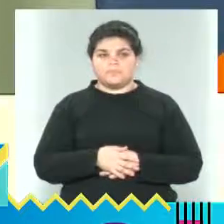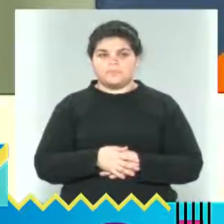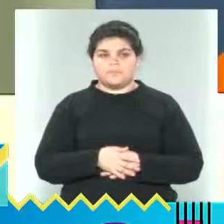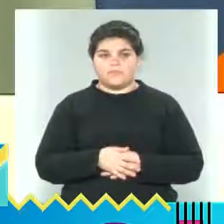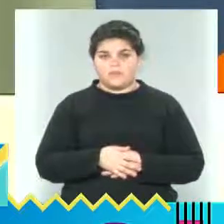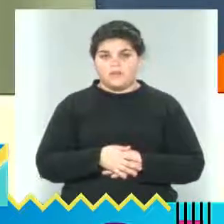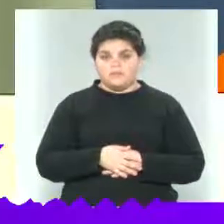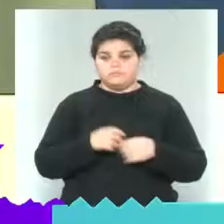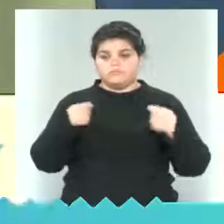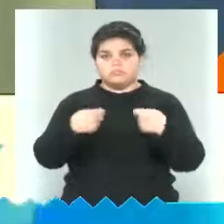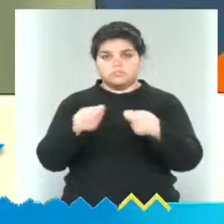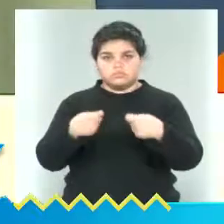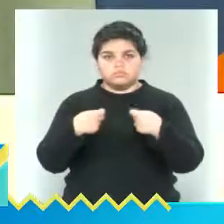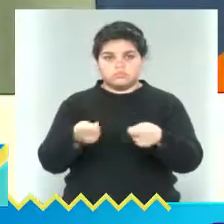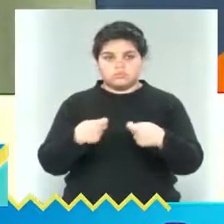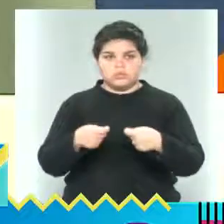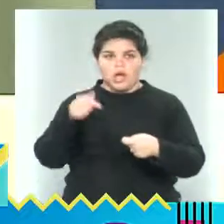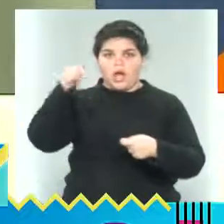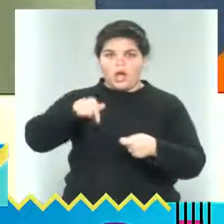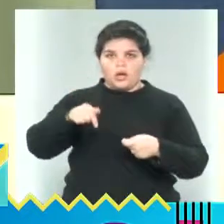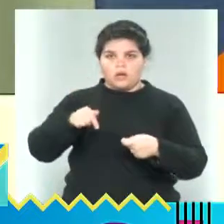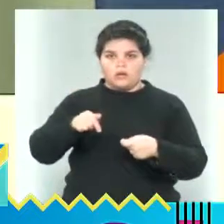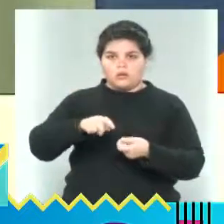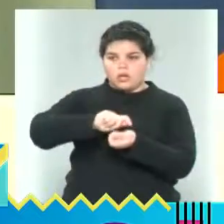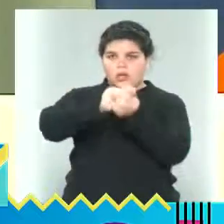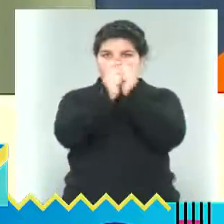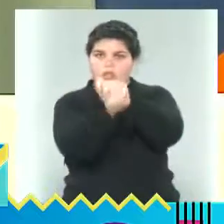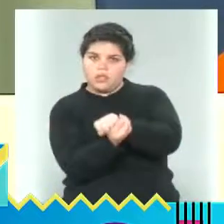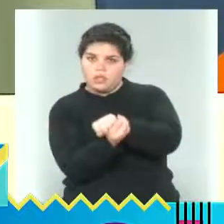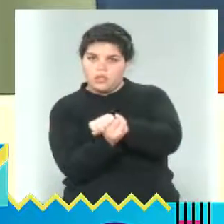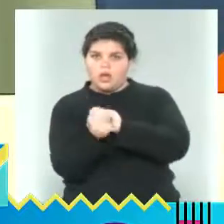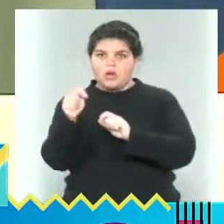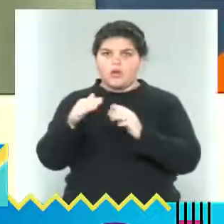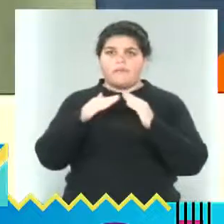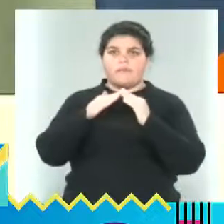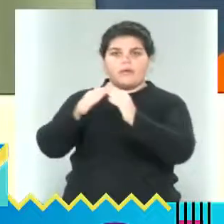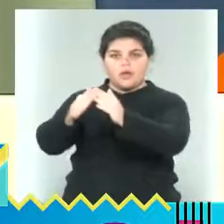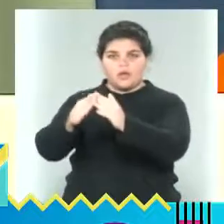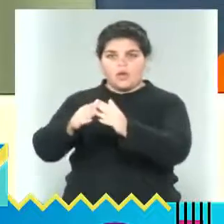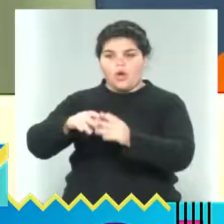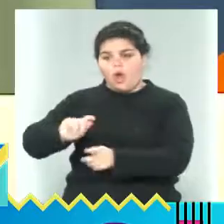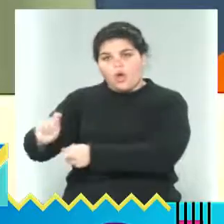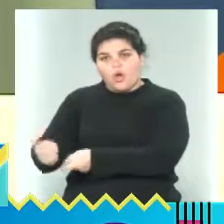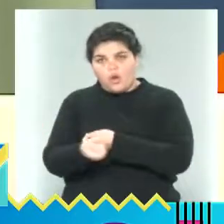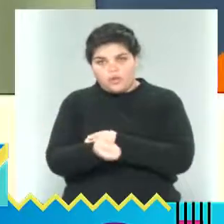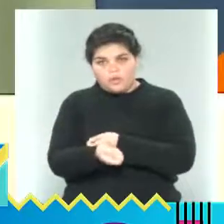y actualmente hay hermosos campos de golf o barrios. Entonces esto es todo, son